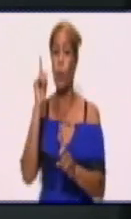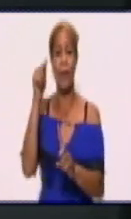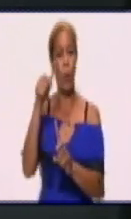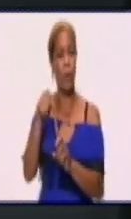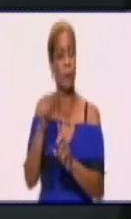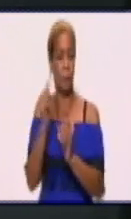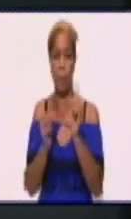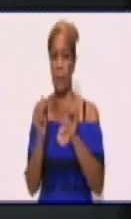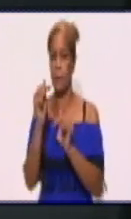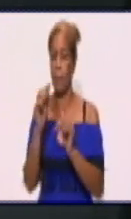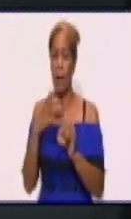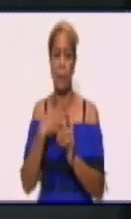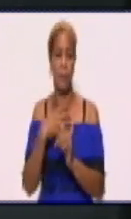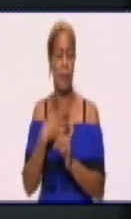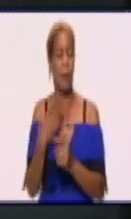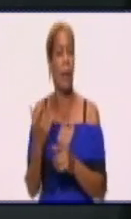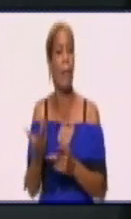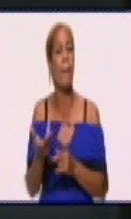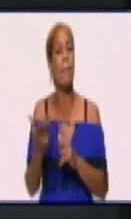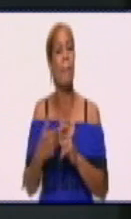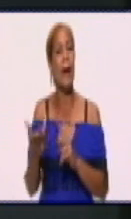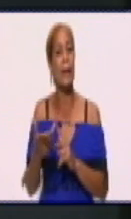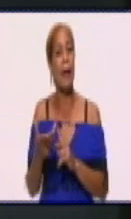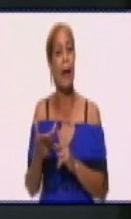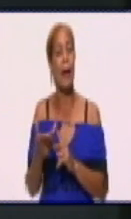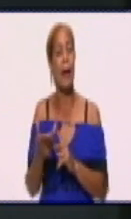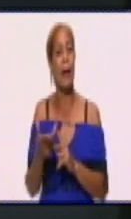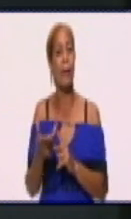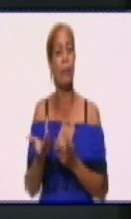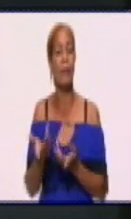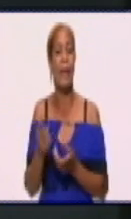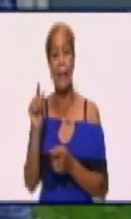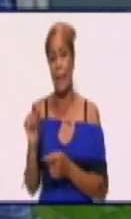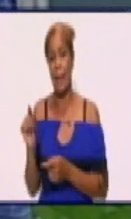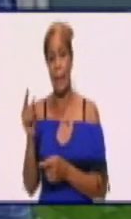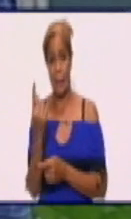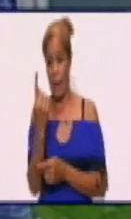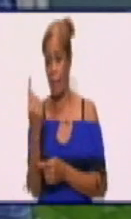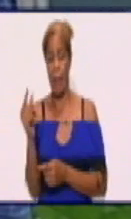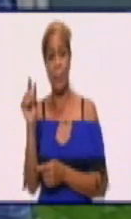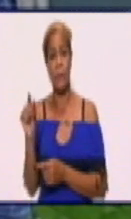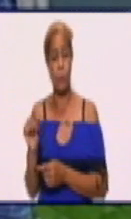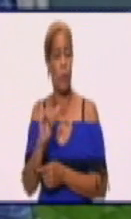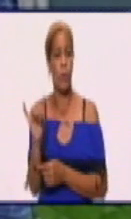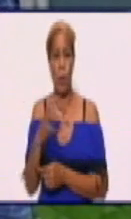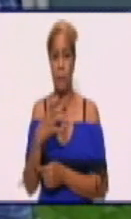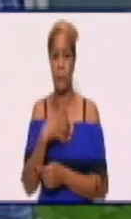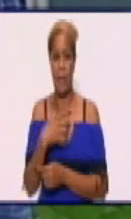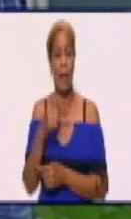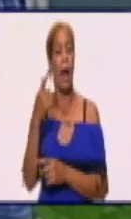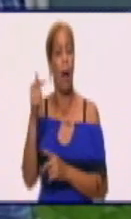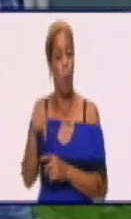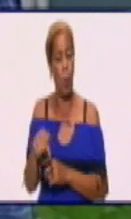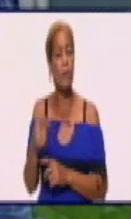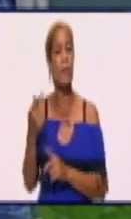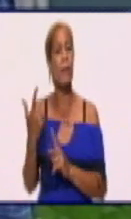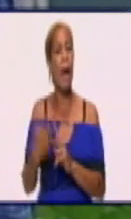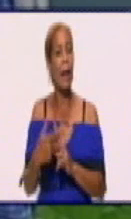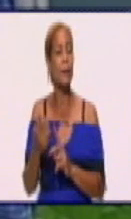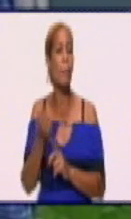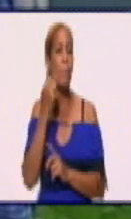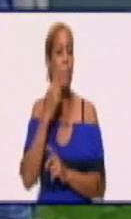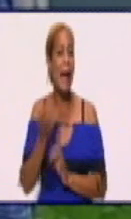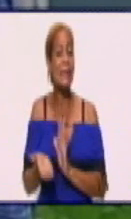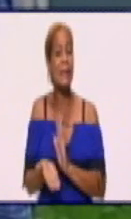ir ayudando a la movilidad de las personas o sea que hoy ha habido un incremento de las entidades en el